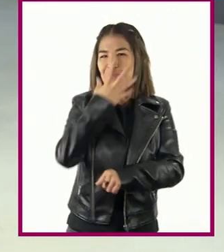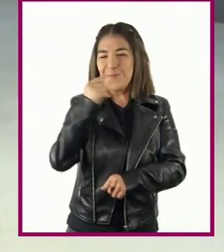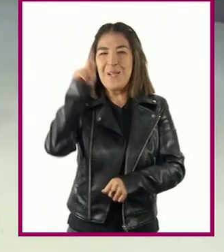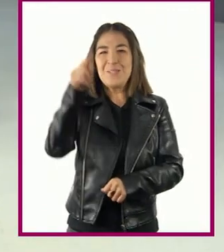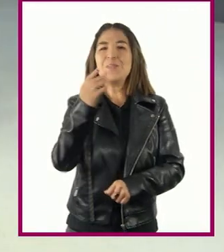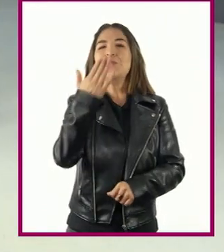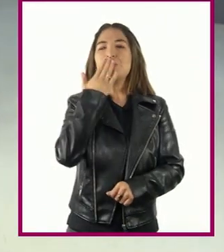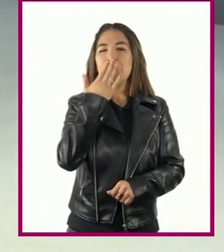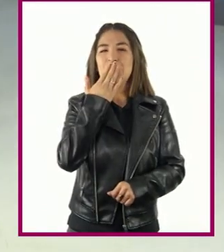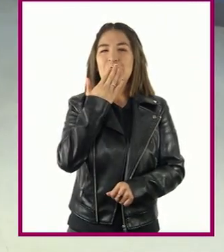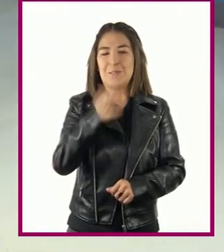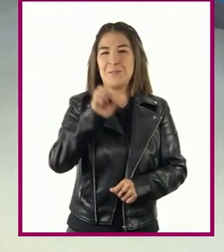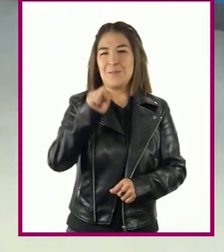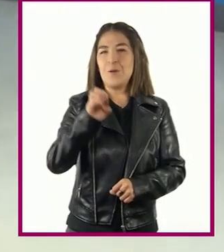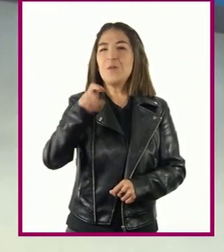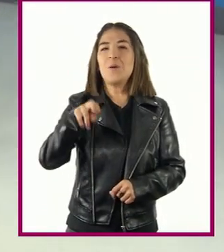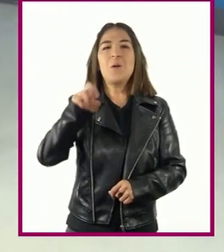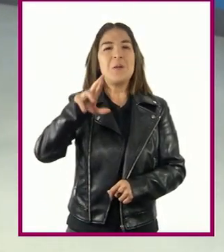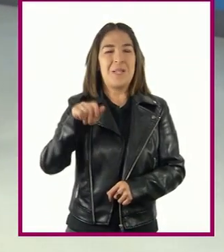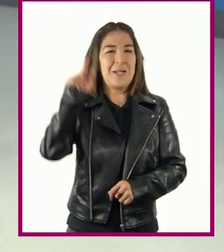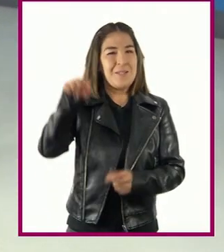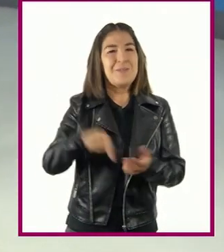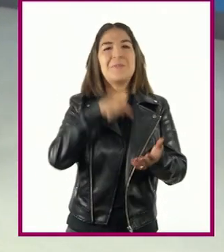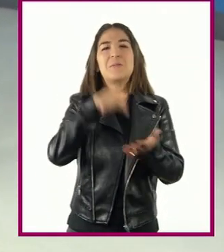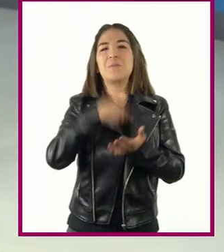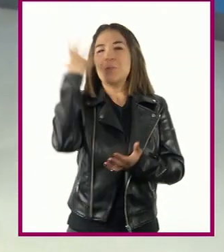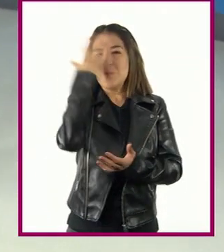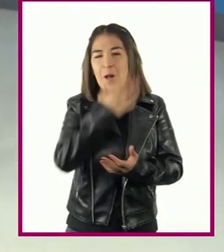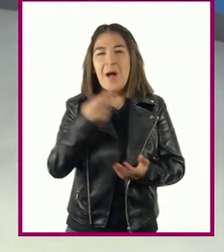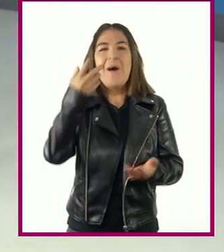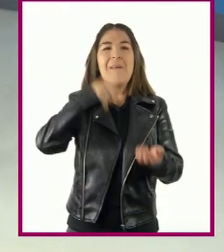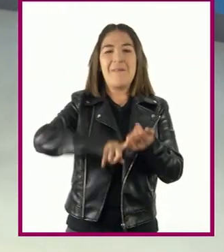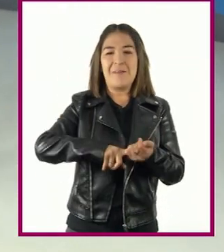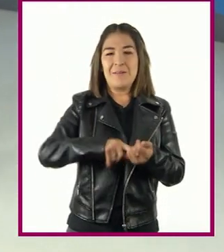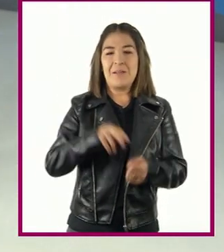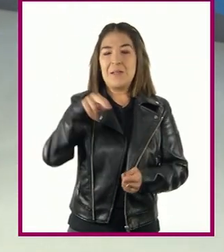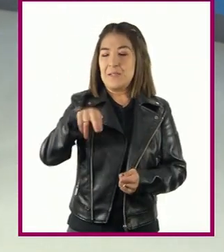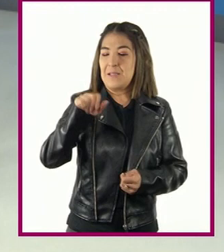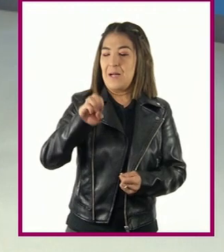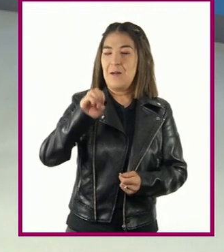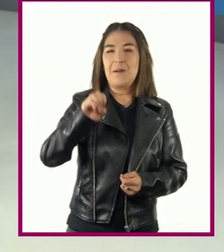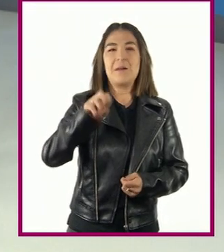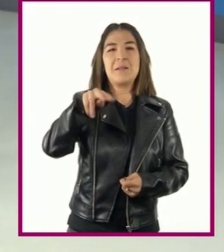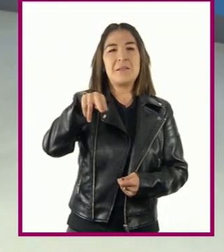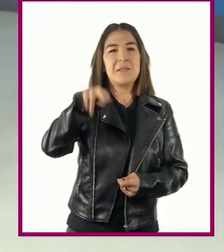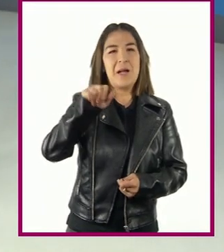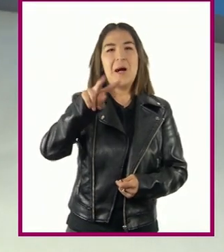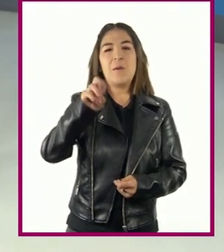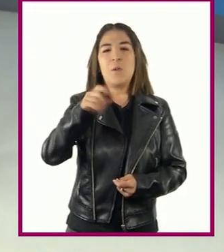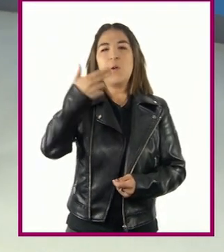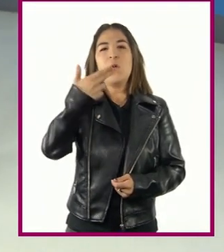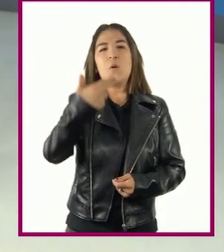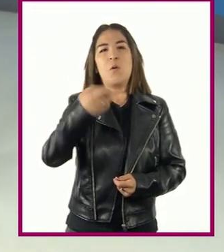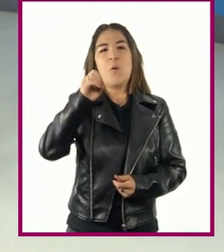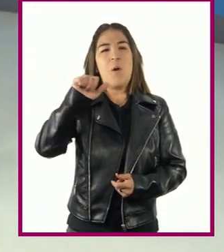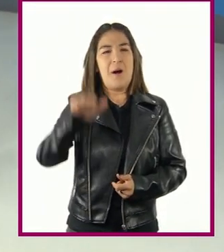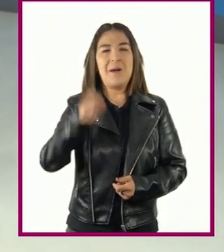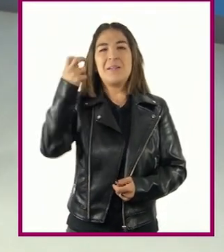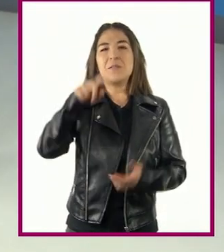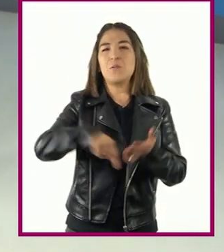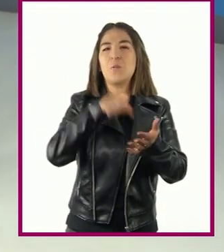Sonora. Lugar maravilloso en el que se encuentra Navojoa, el lugar de los nopales o las